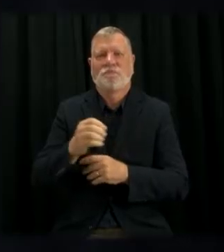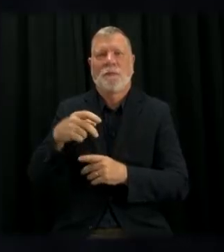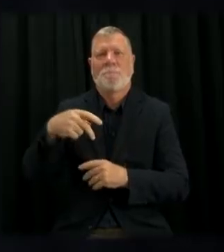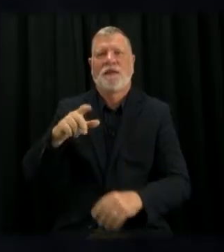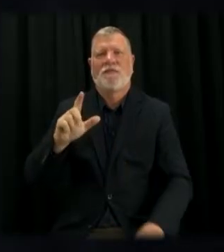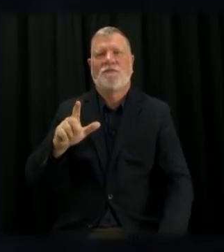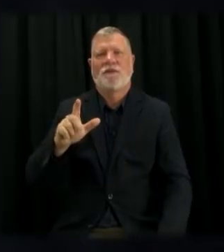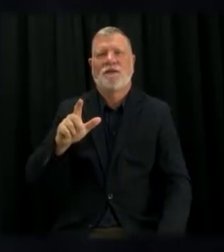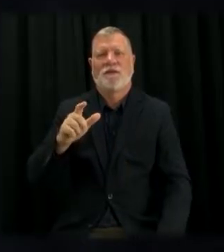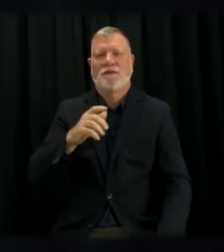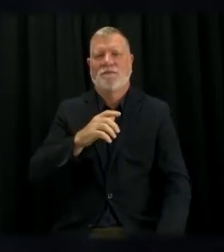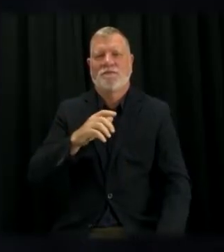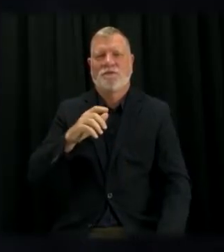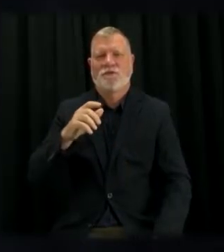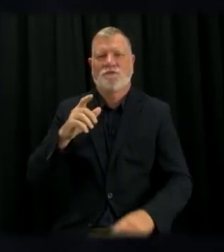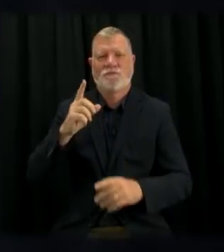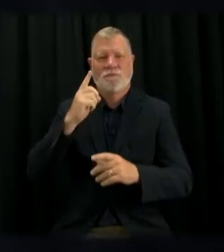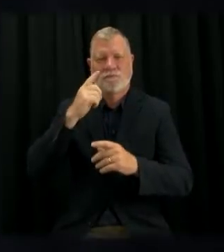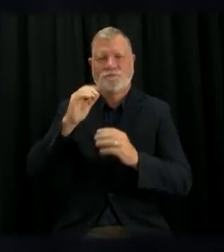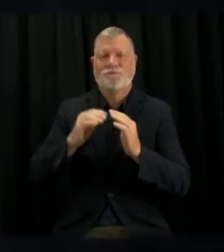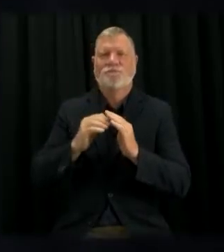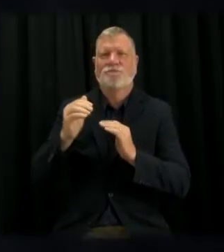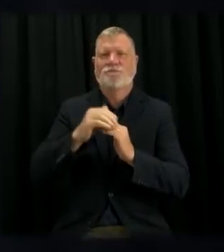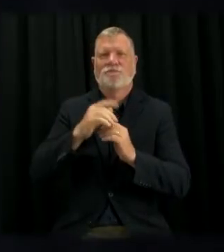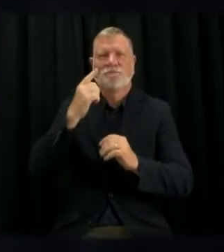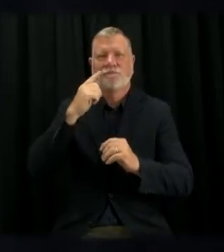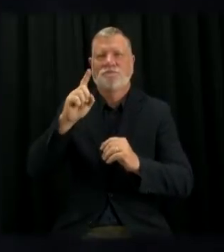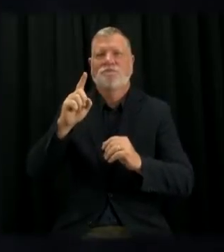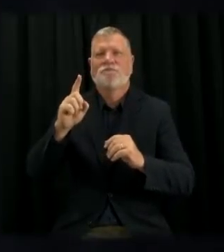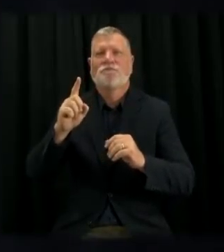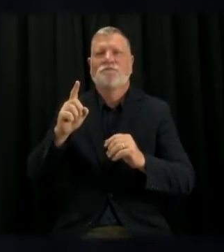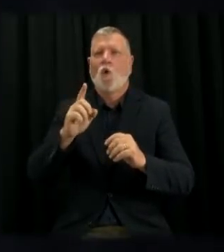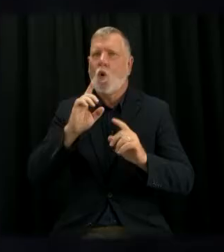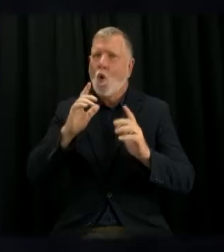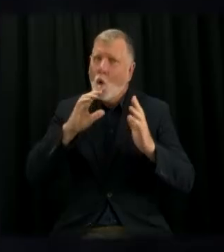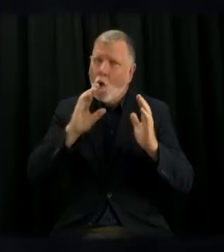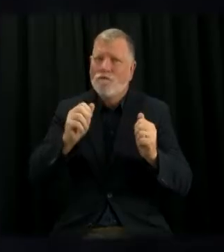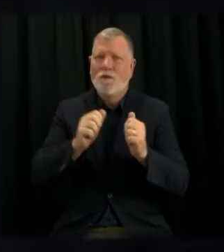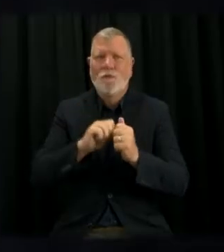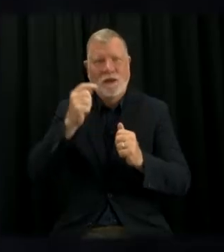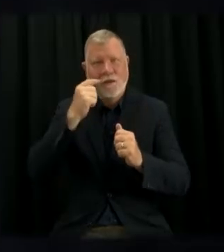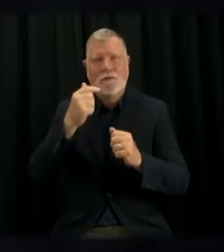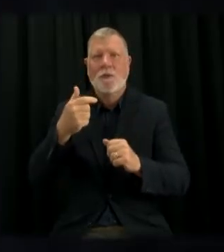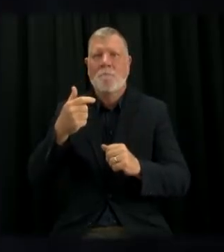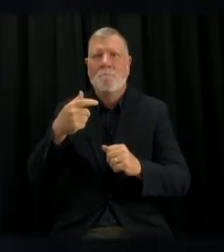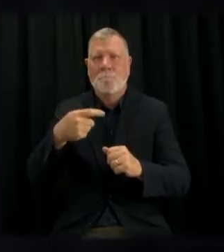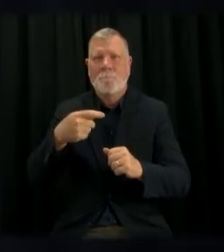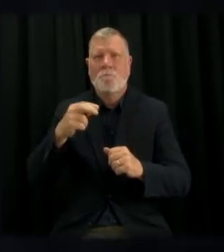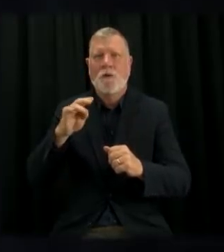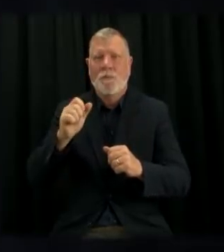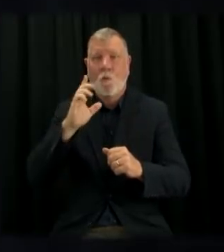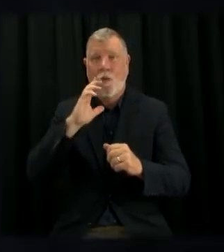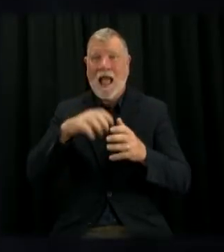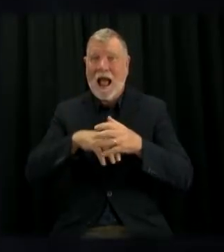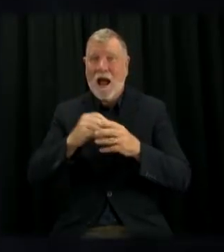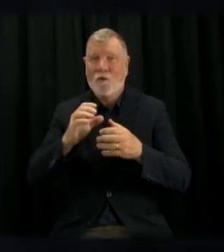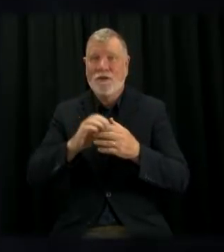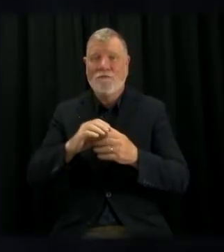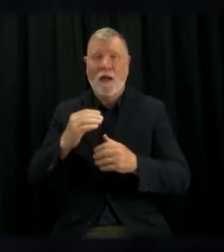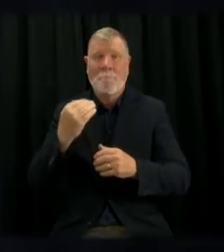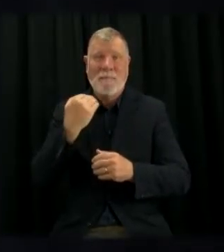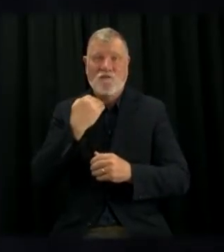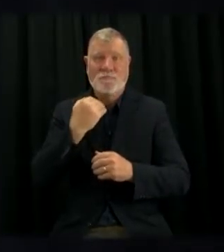de P3, del título 3 y reestructuración que suben, este es el año que esperamos junto a energía eléctrica, vamos a salir